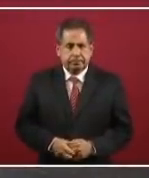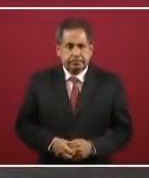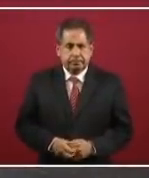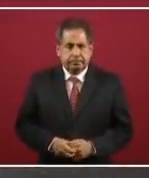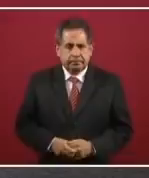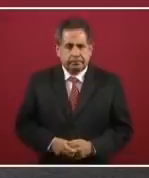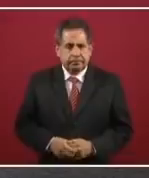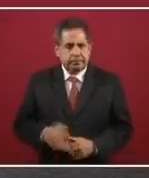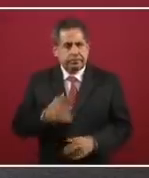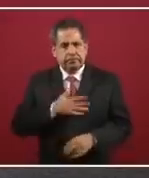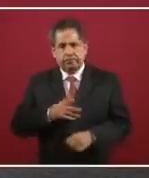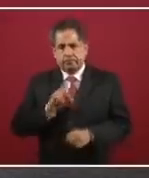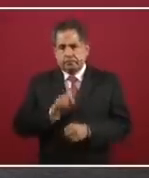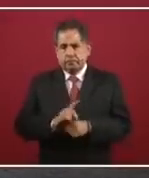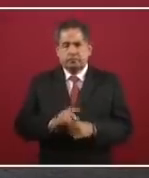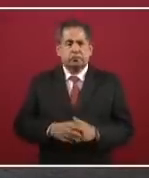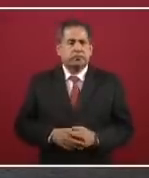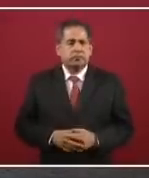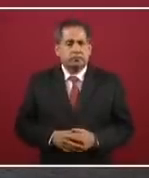Buenos días.